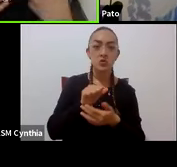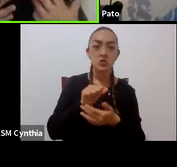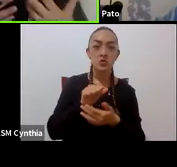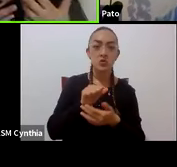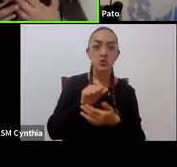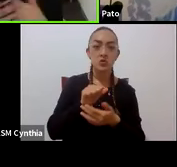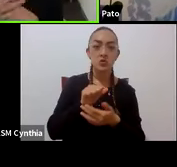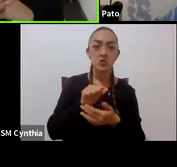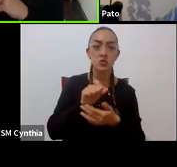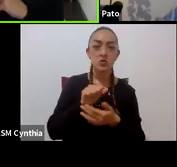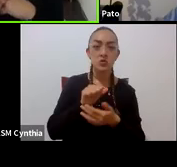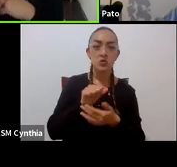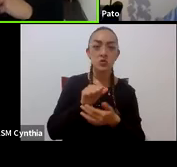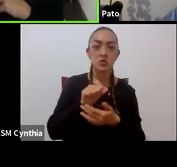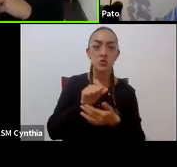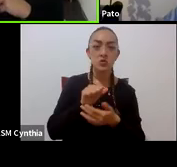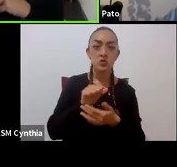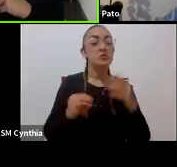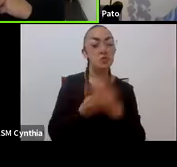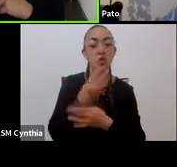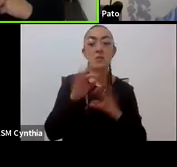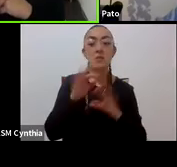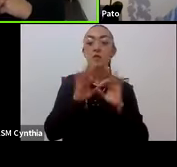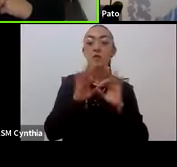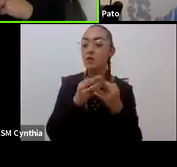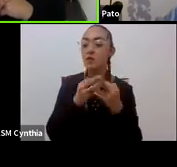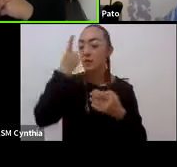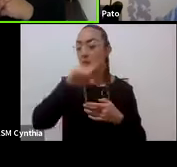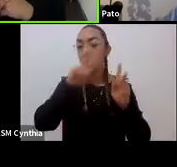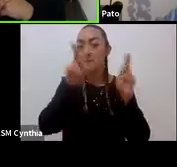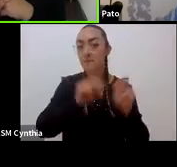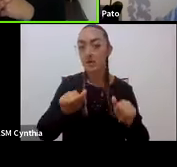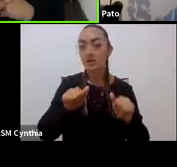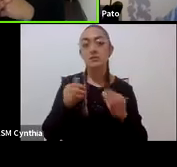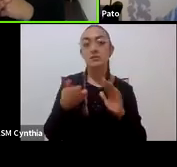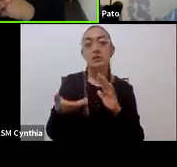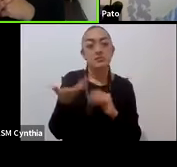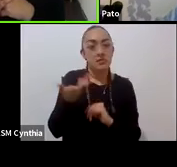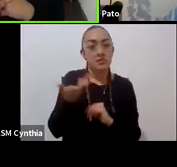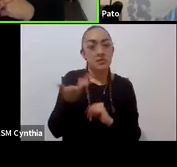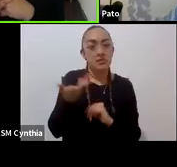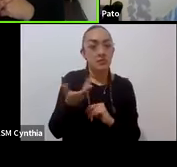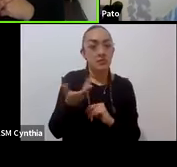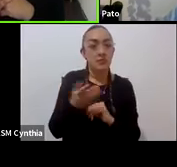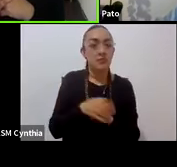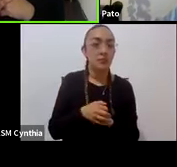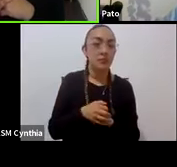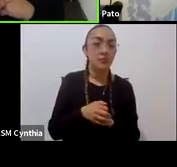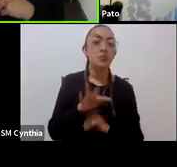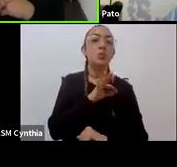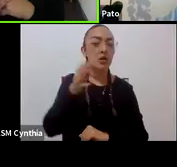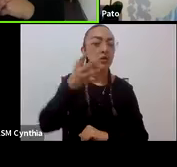nuevas dinámicas para la construcción de paz. Pueden buscarlas en Lunes por la Educación. No lo digo como una promoción o como para